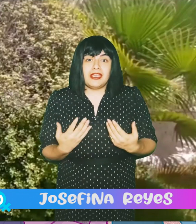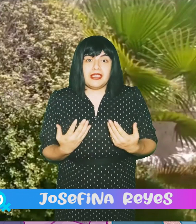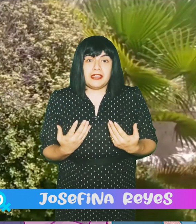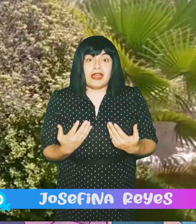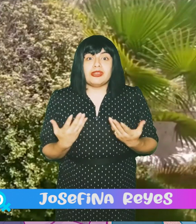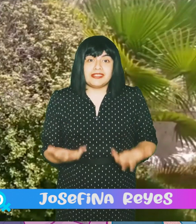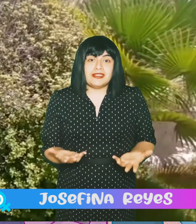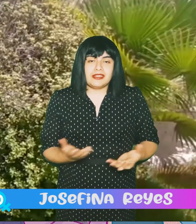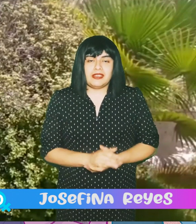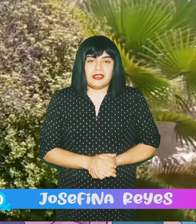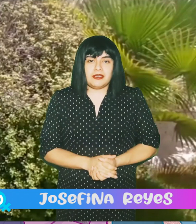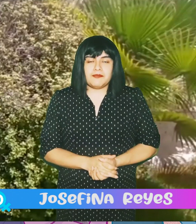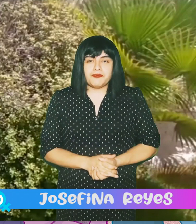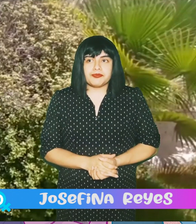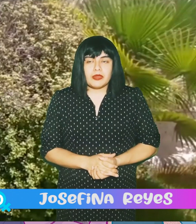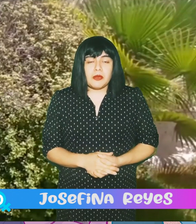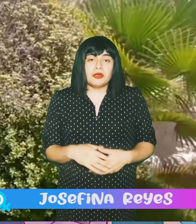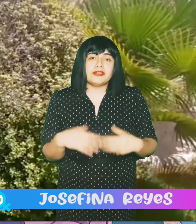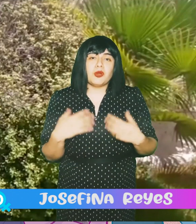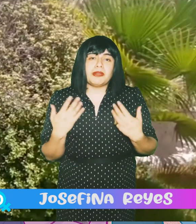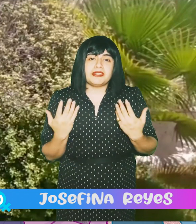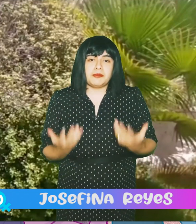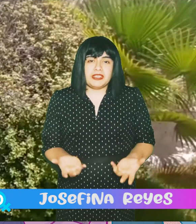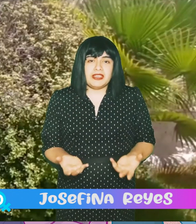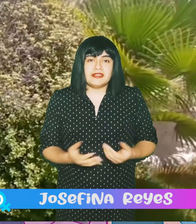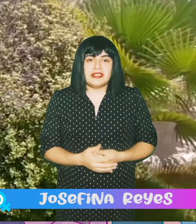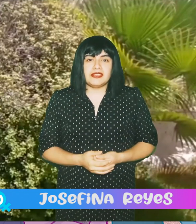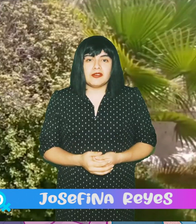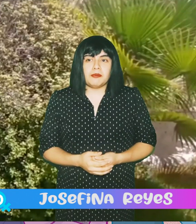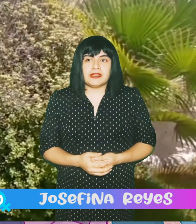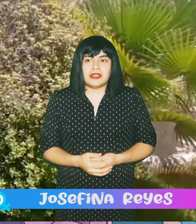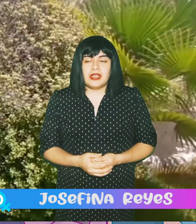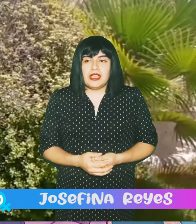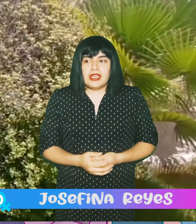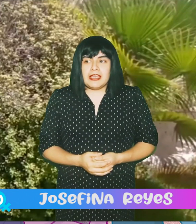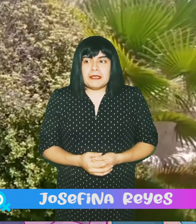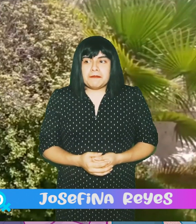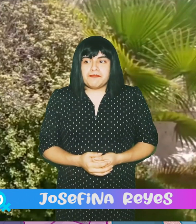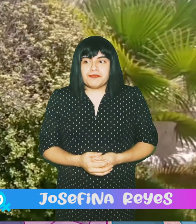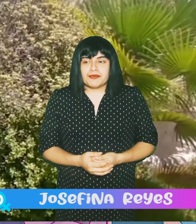ser adolescente. Por lo tanto, comparten experiencias, comparten